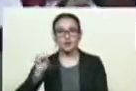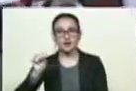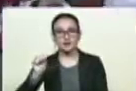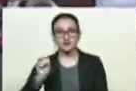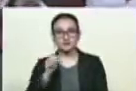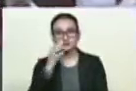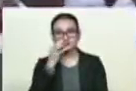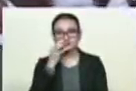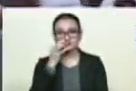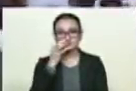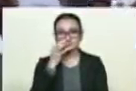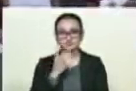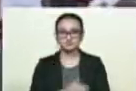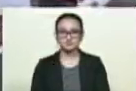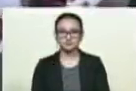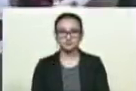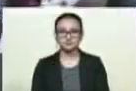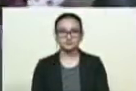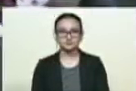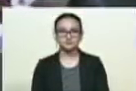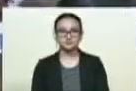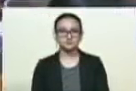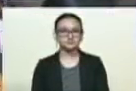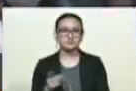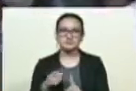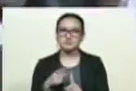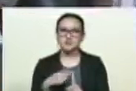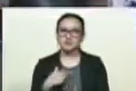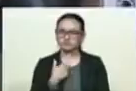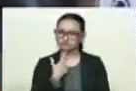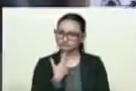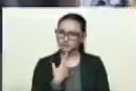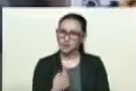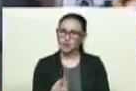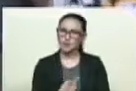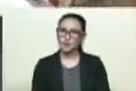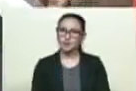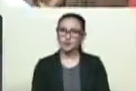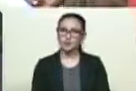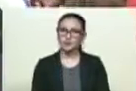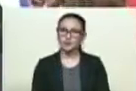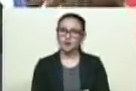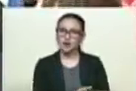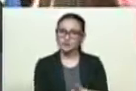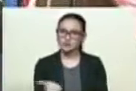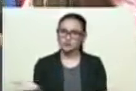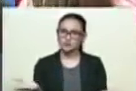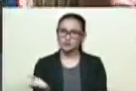Roe. Yo lo primero que quiero decirle, muchachos, muchachas,